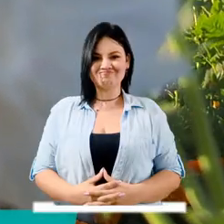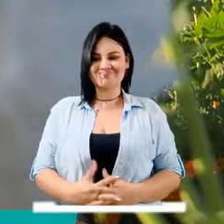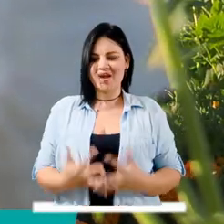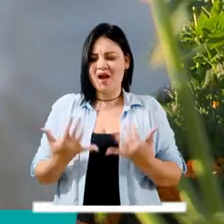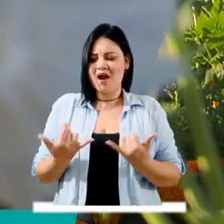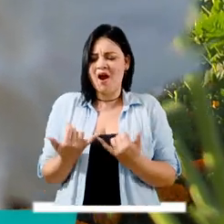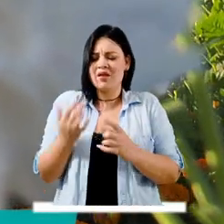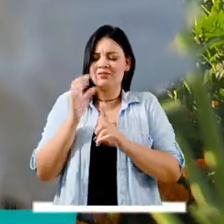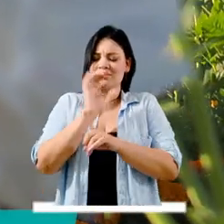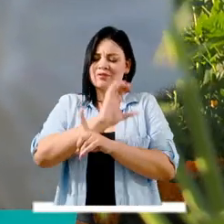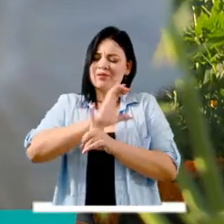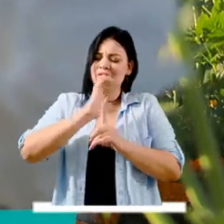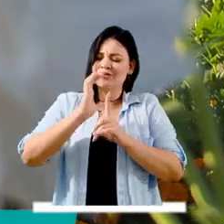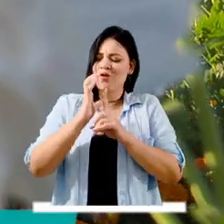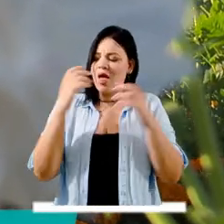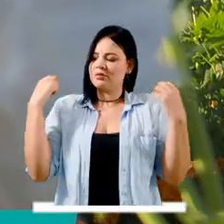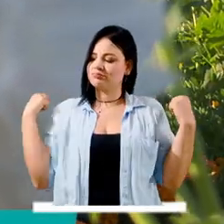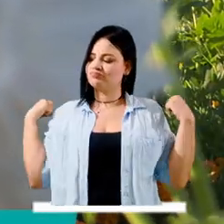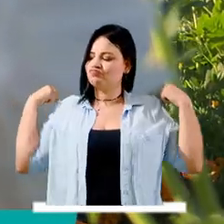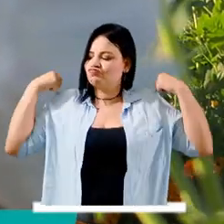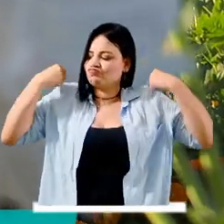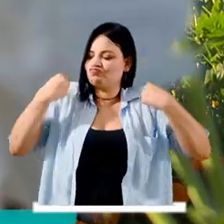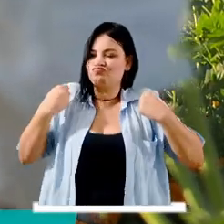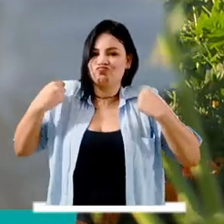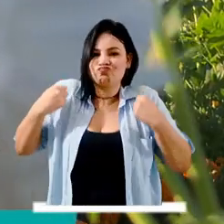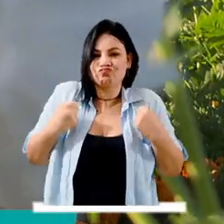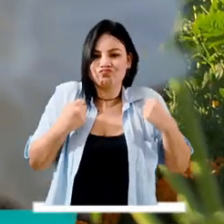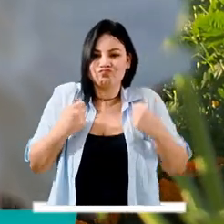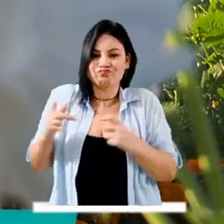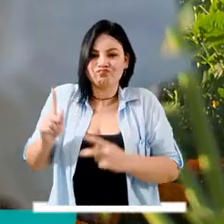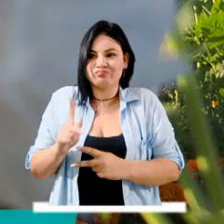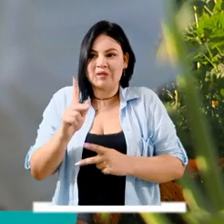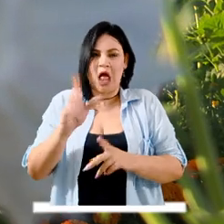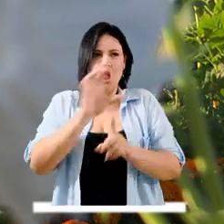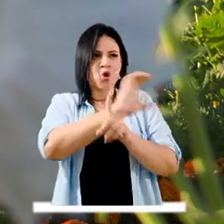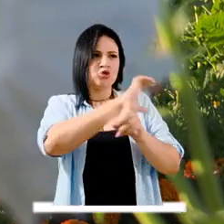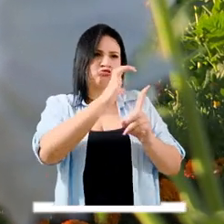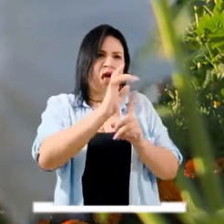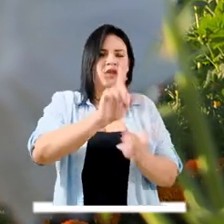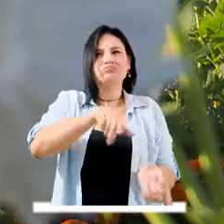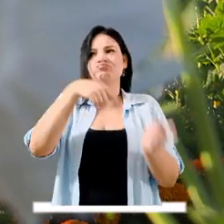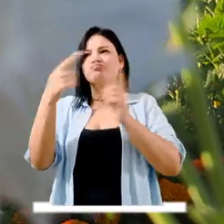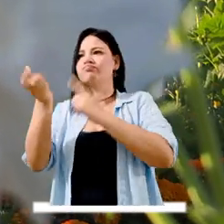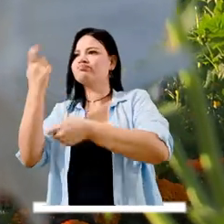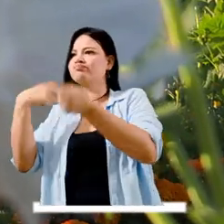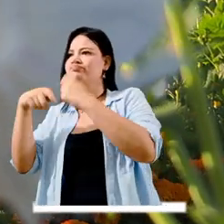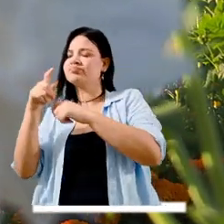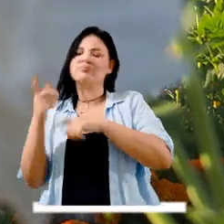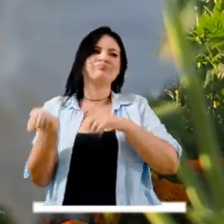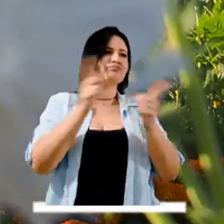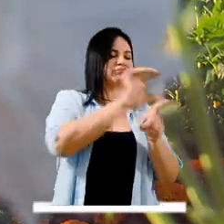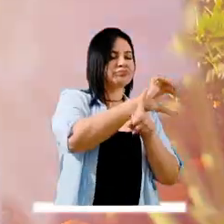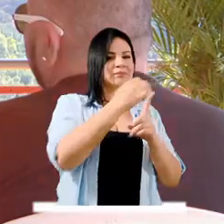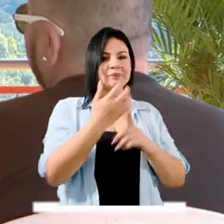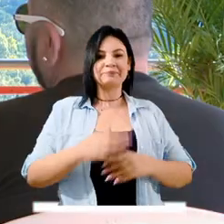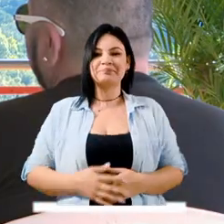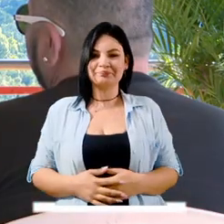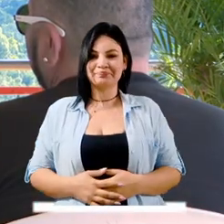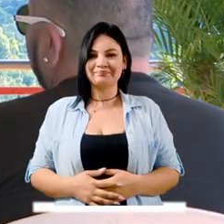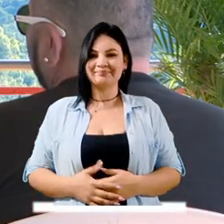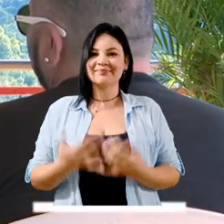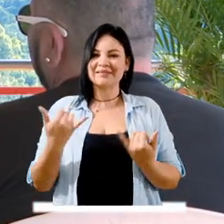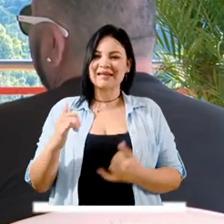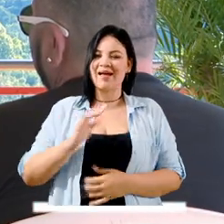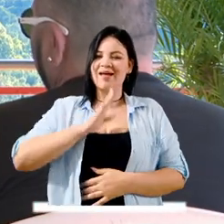Esta cultura silletera siempre ha pasado en una línea de lo cultural a lo comercial y de lo comercial a lo cultural. Comenzamos con esa historia tan